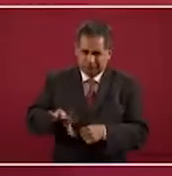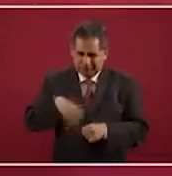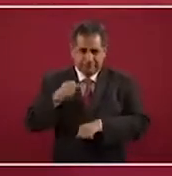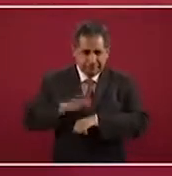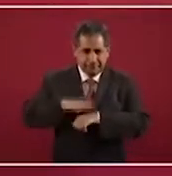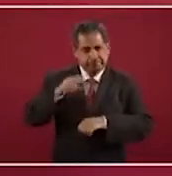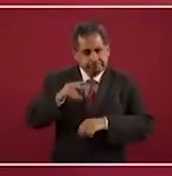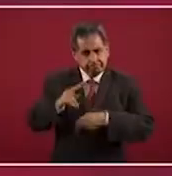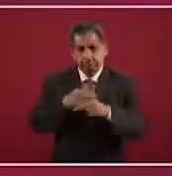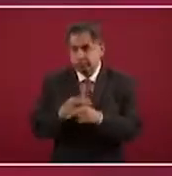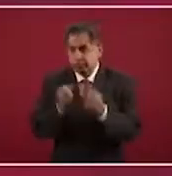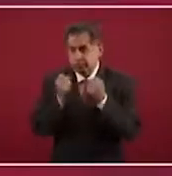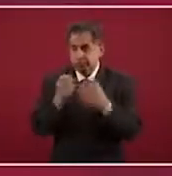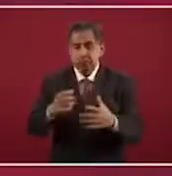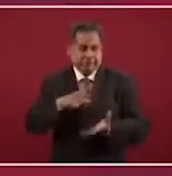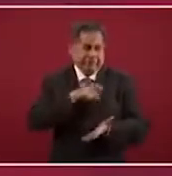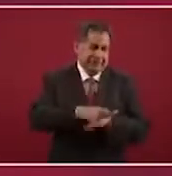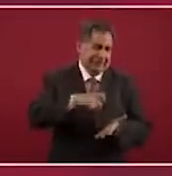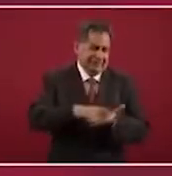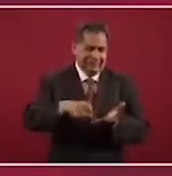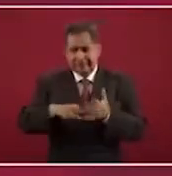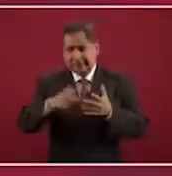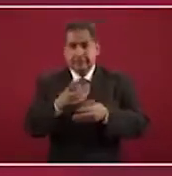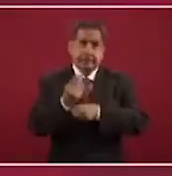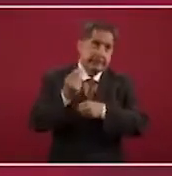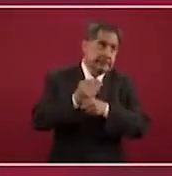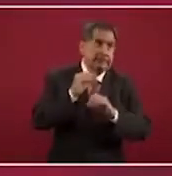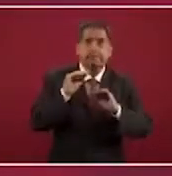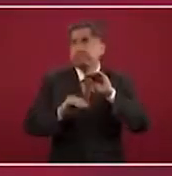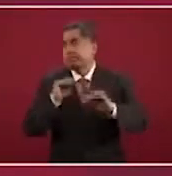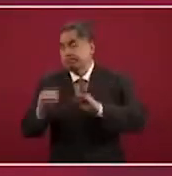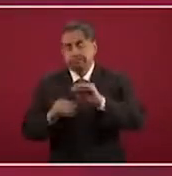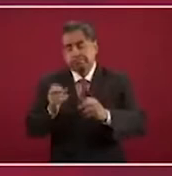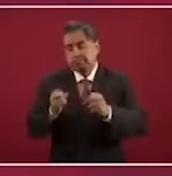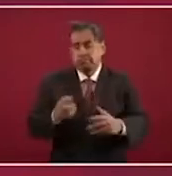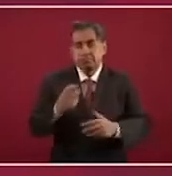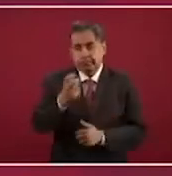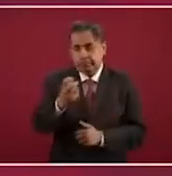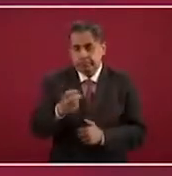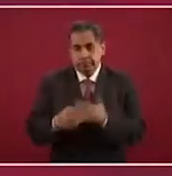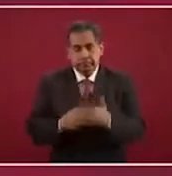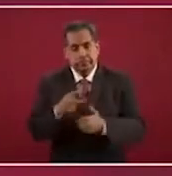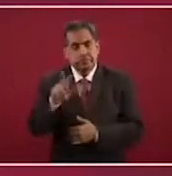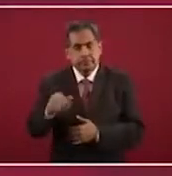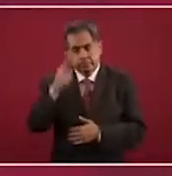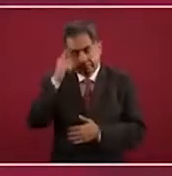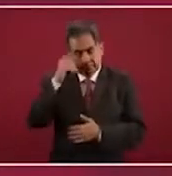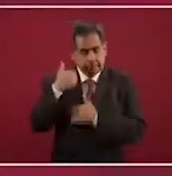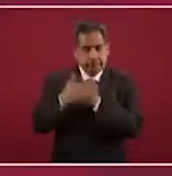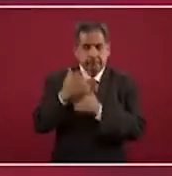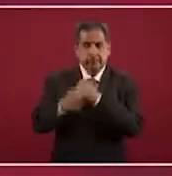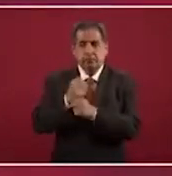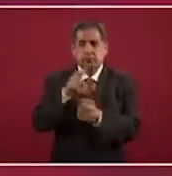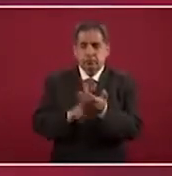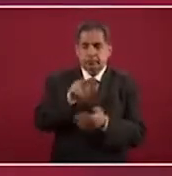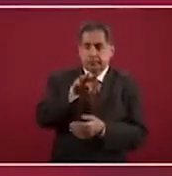son muchas compras es mucho refaccionamiento y con eso estamos pero es para el 2019 y el